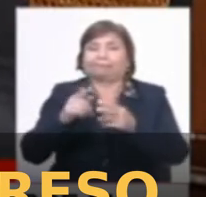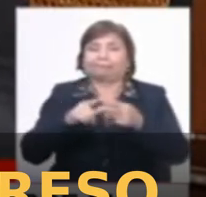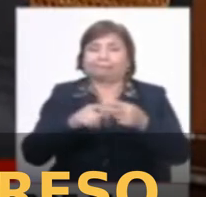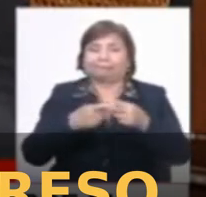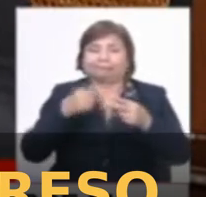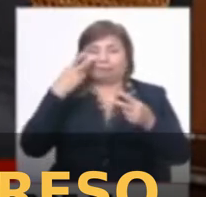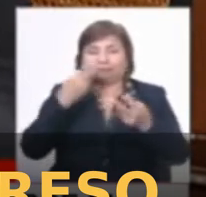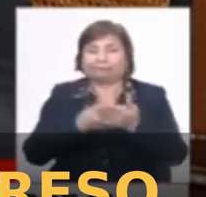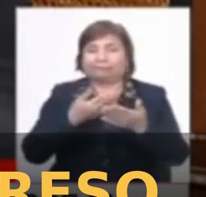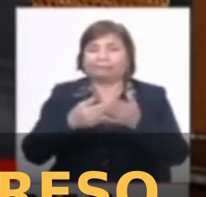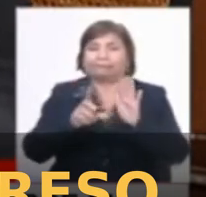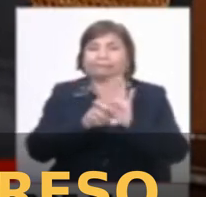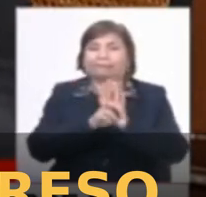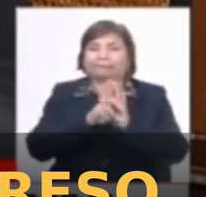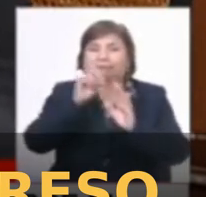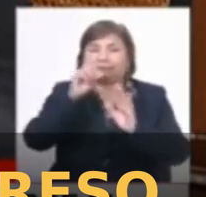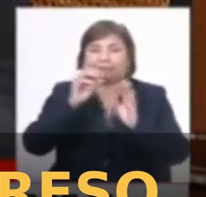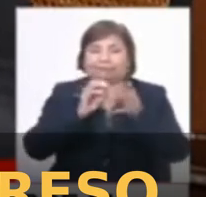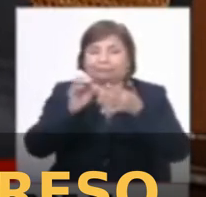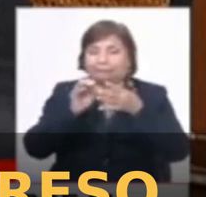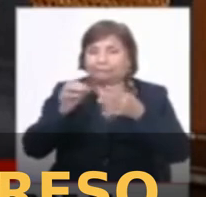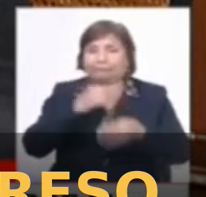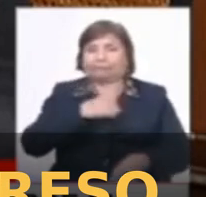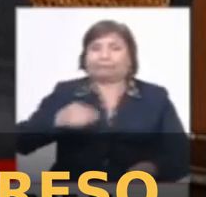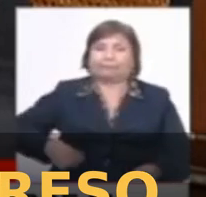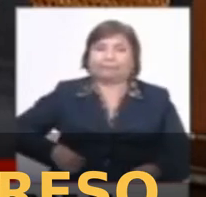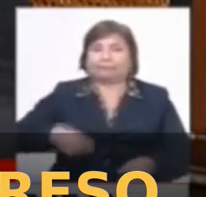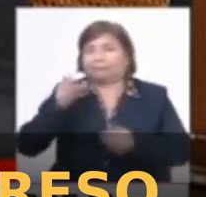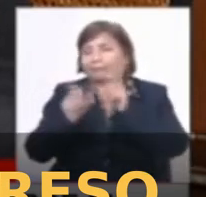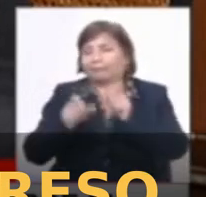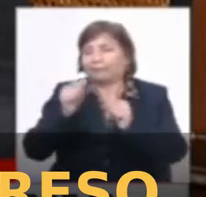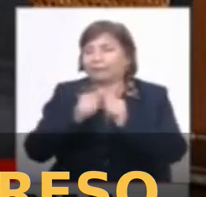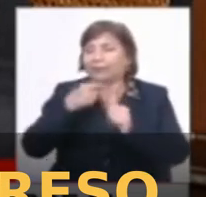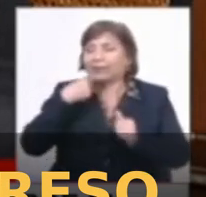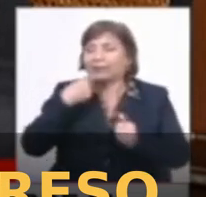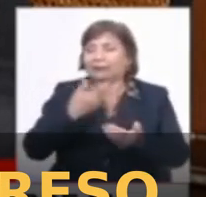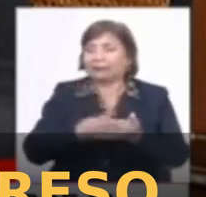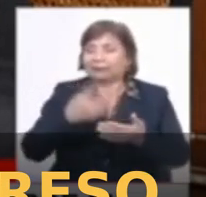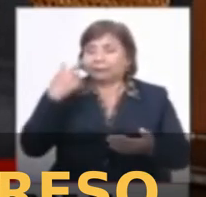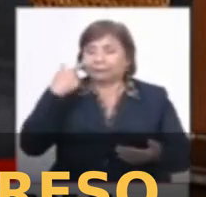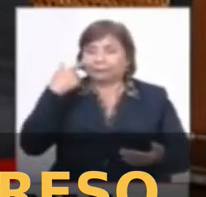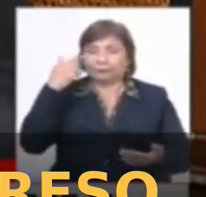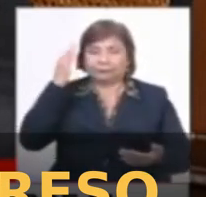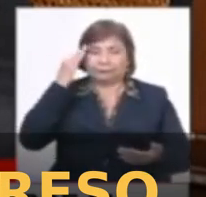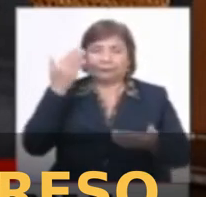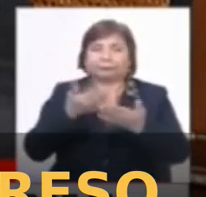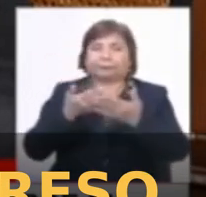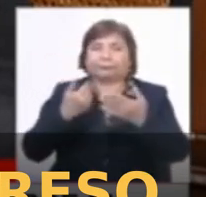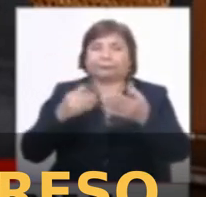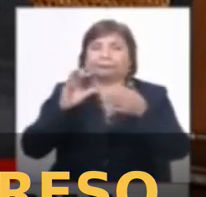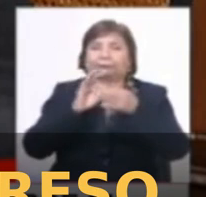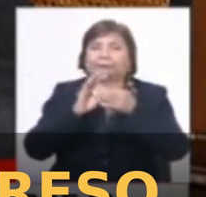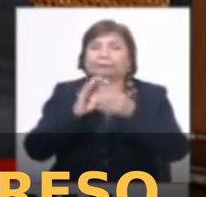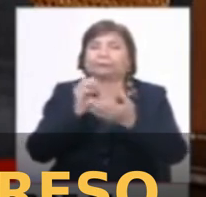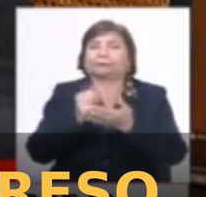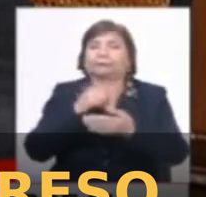de vista legal hay un instructorio del Ministerio Público que dice que debe conocérsele y llamársele colaborador